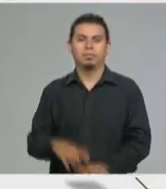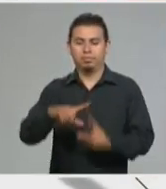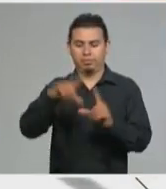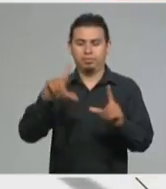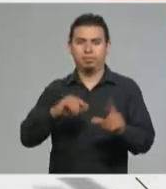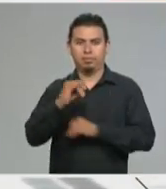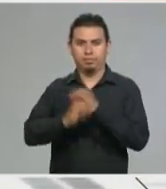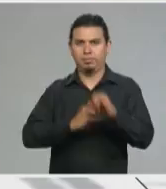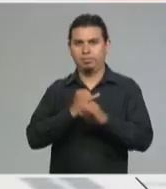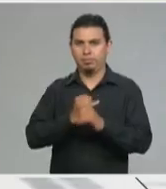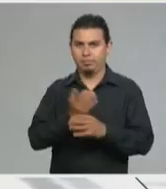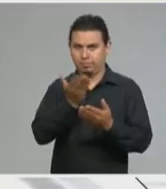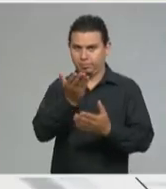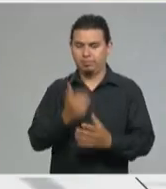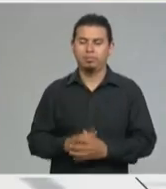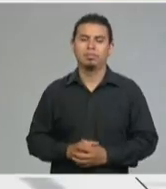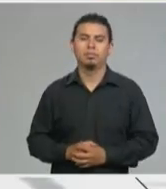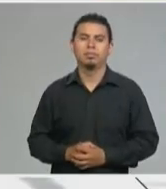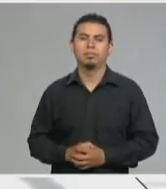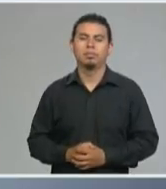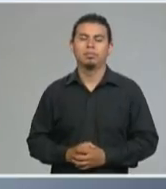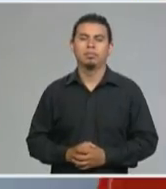Nacionales e internacionales.